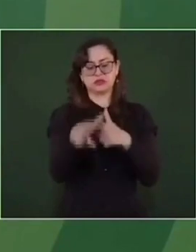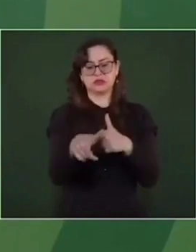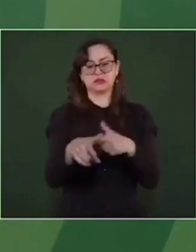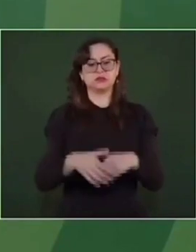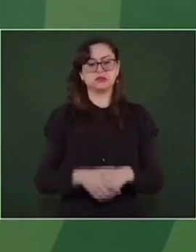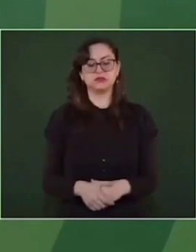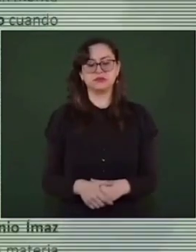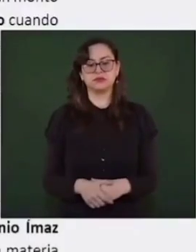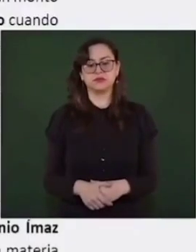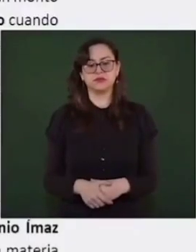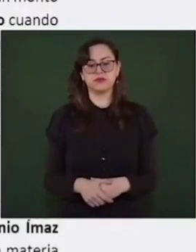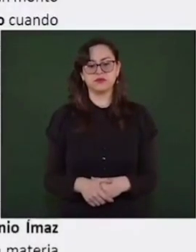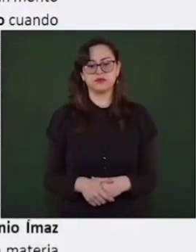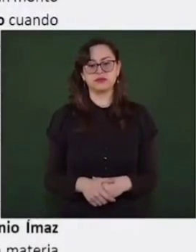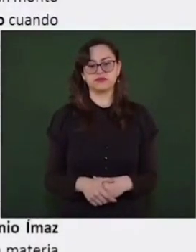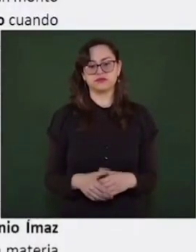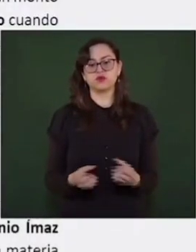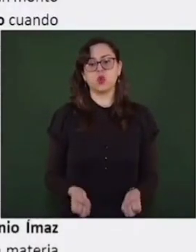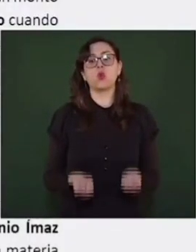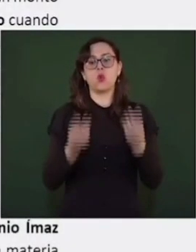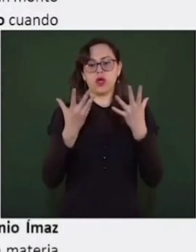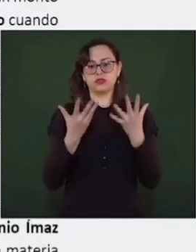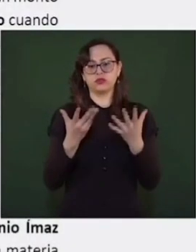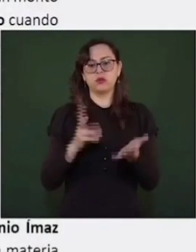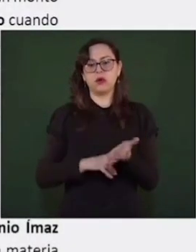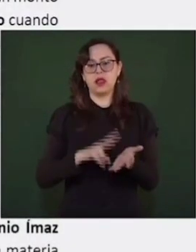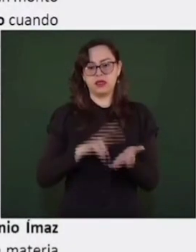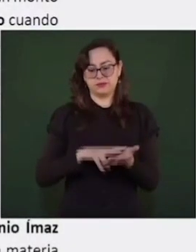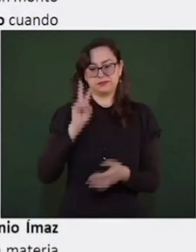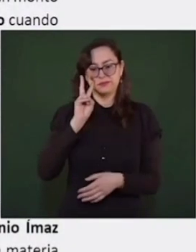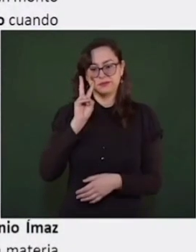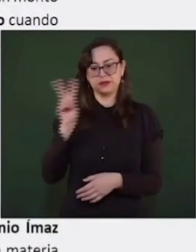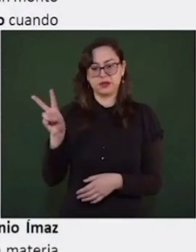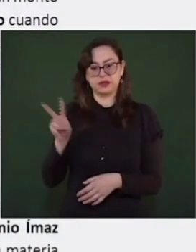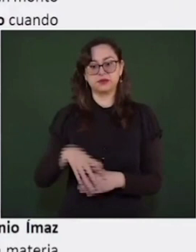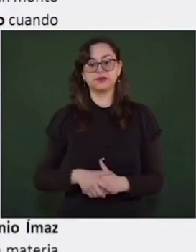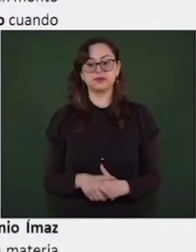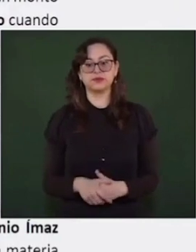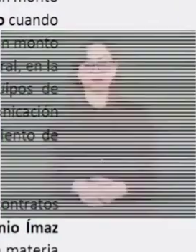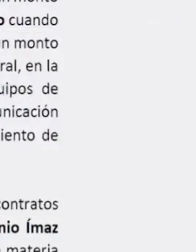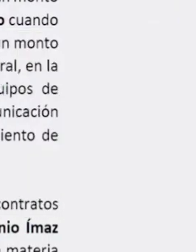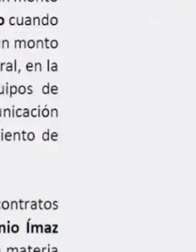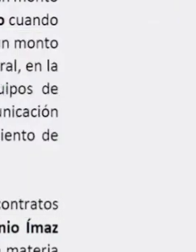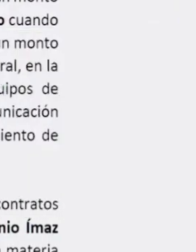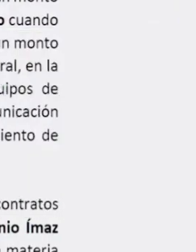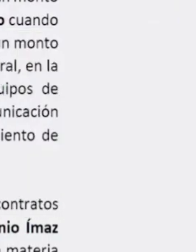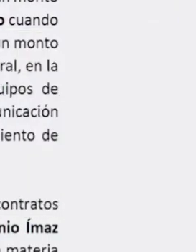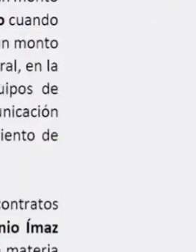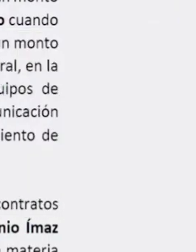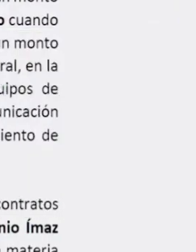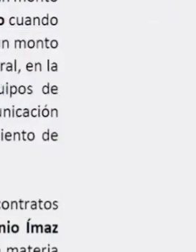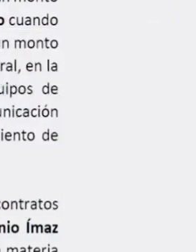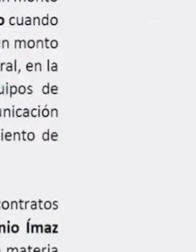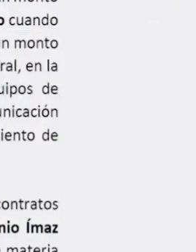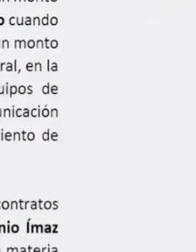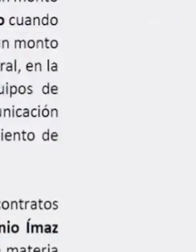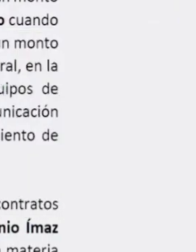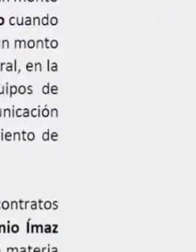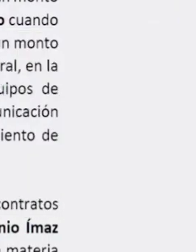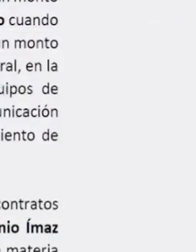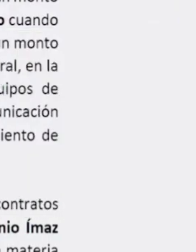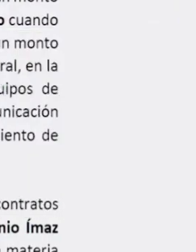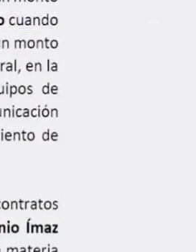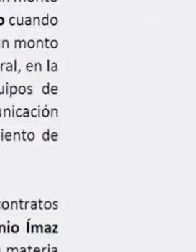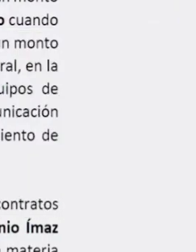centavos y 363 millones 866 mil 666